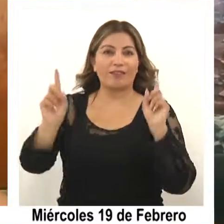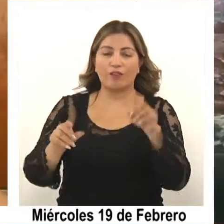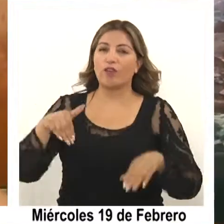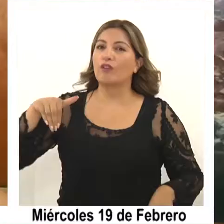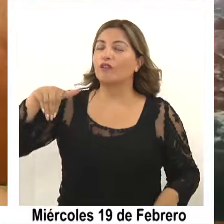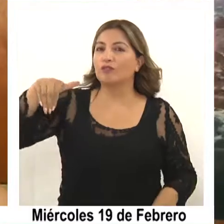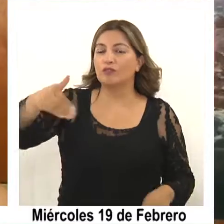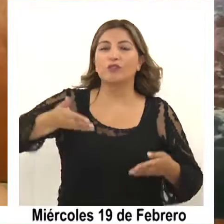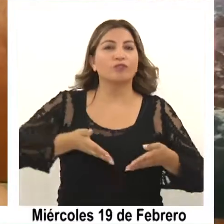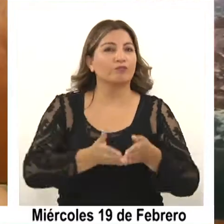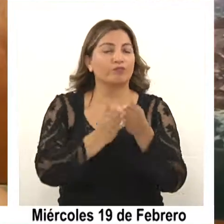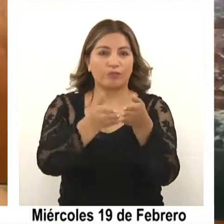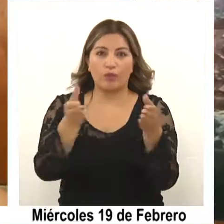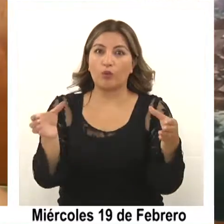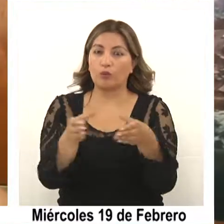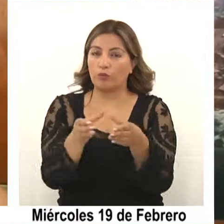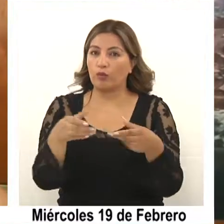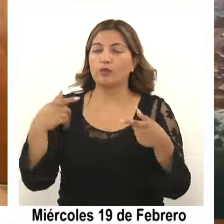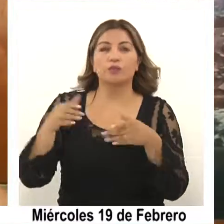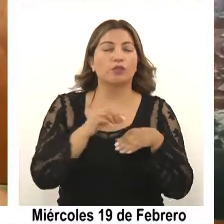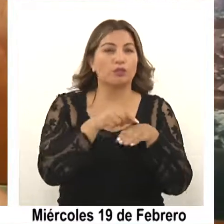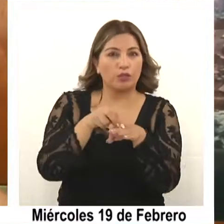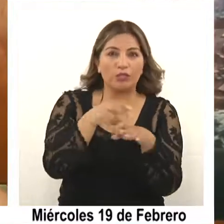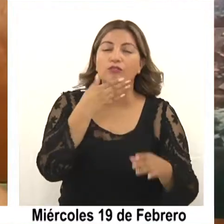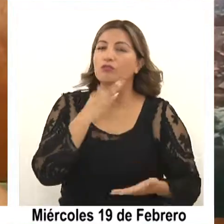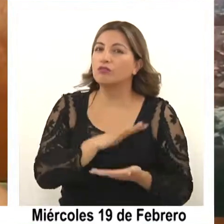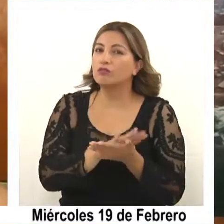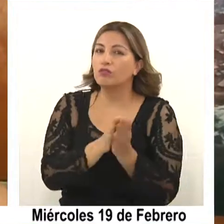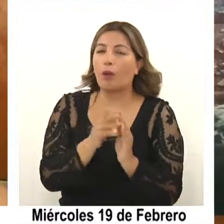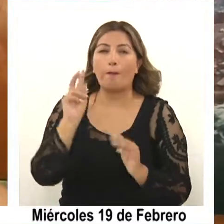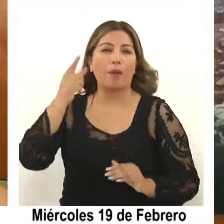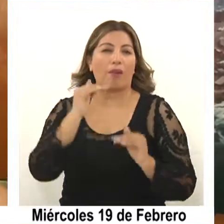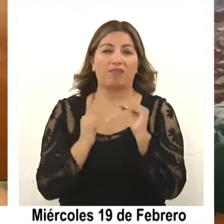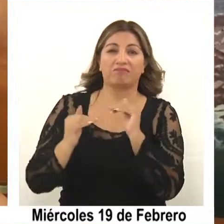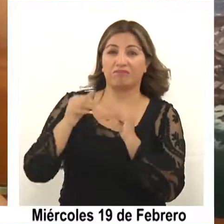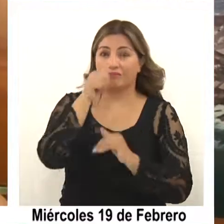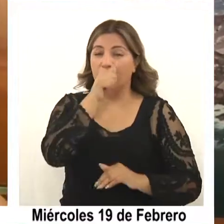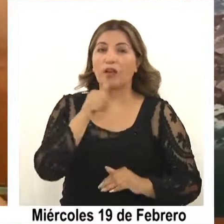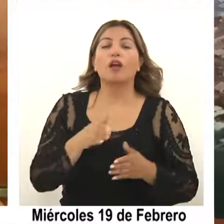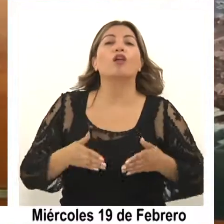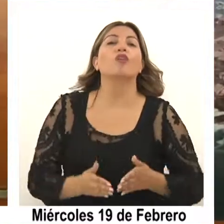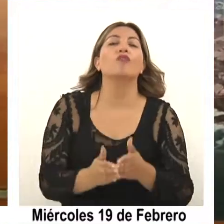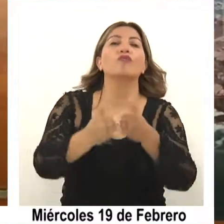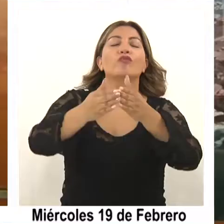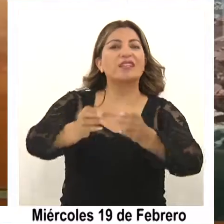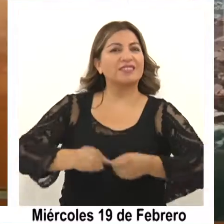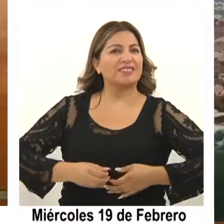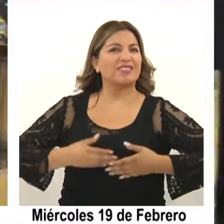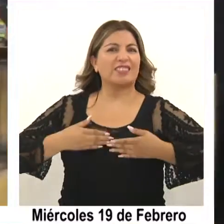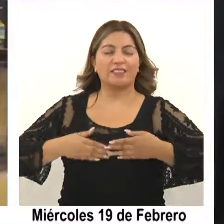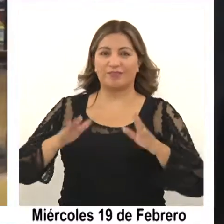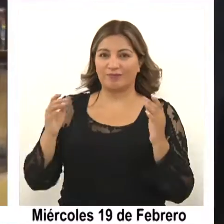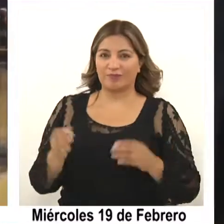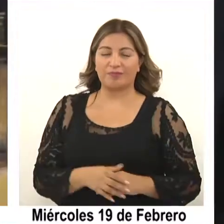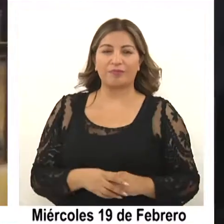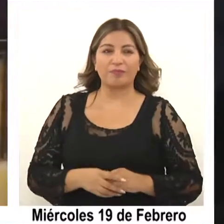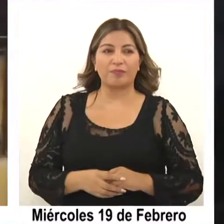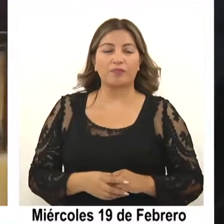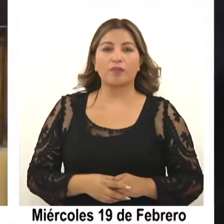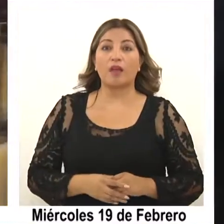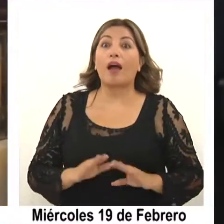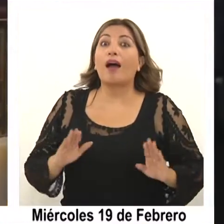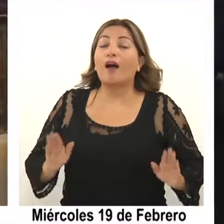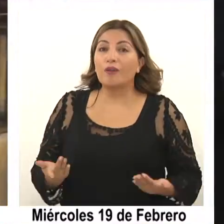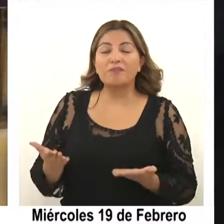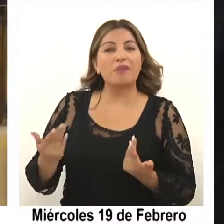buses de los operadores turísticos las instalaciones están de primer nivel así que también los buques se sienten bien atendidos ahora se